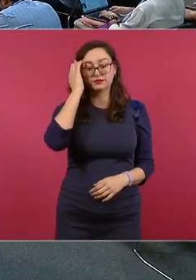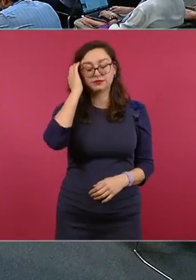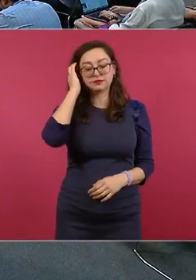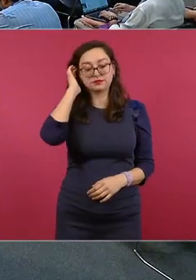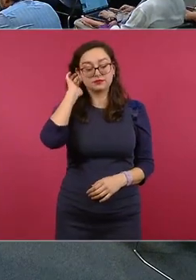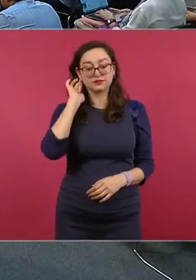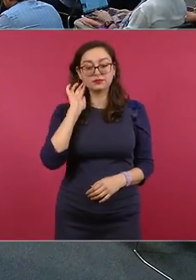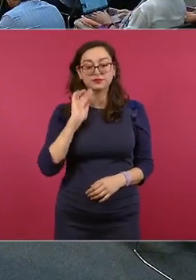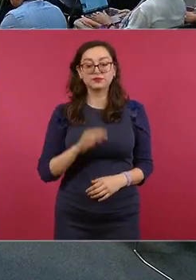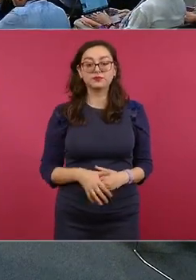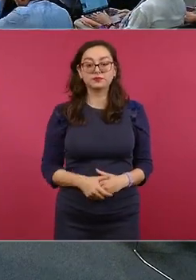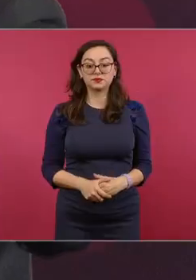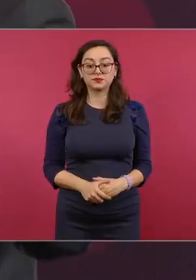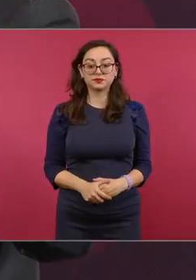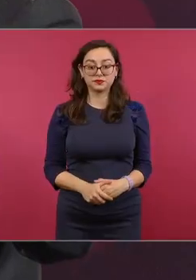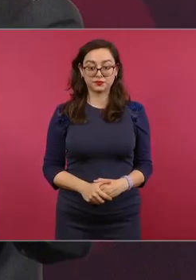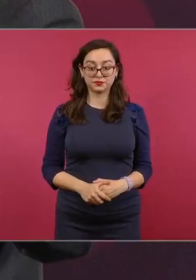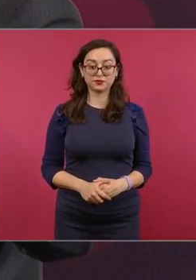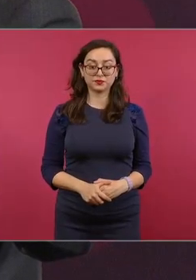Ahora para campaña.